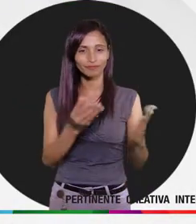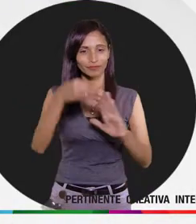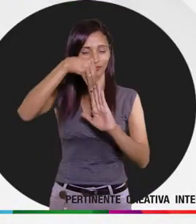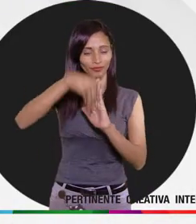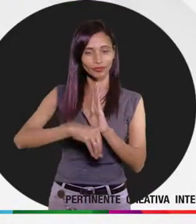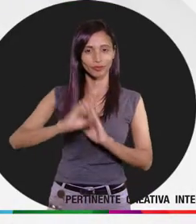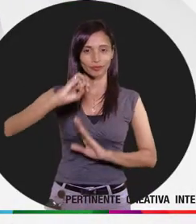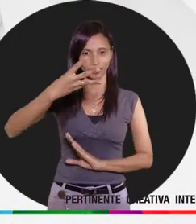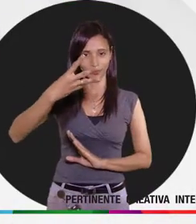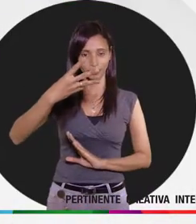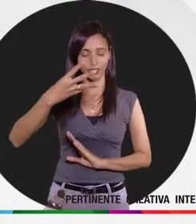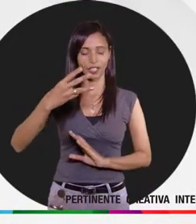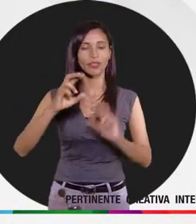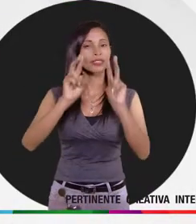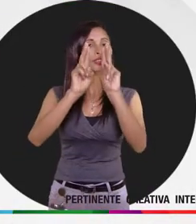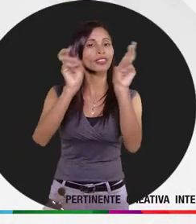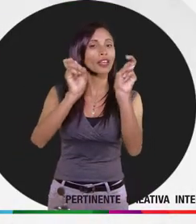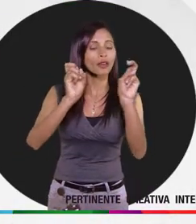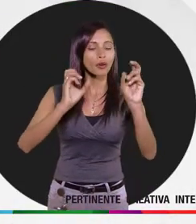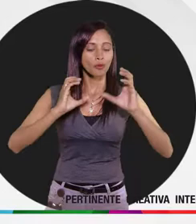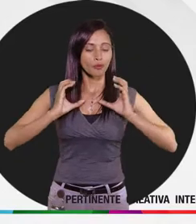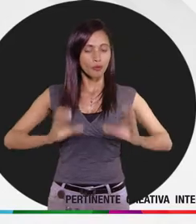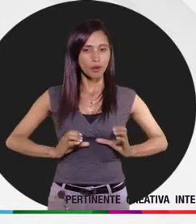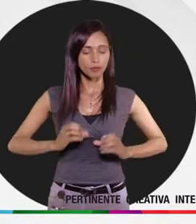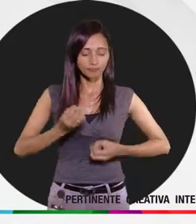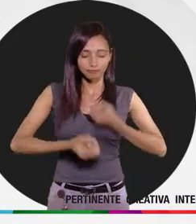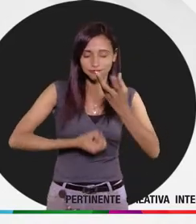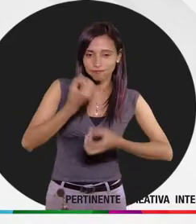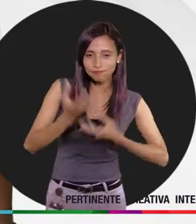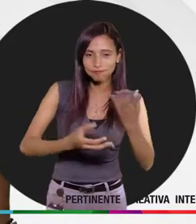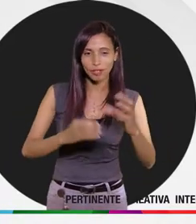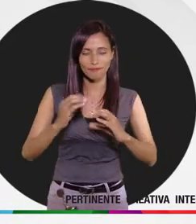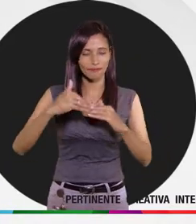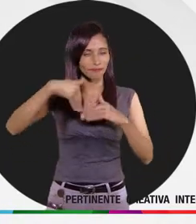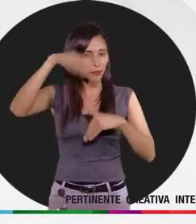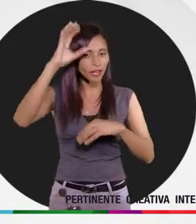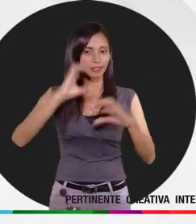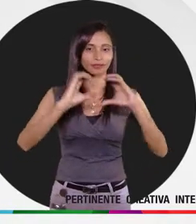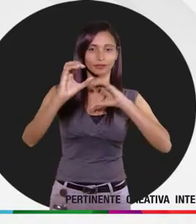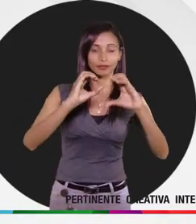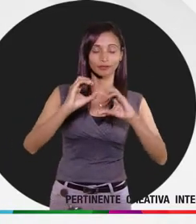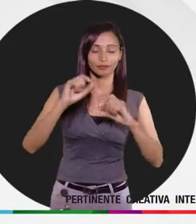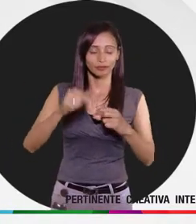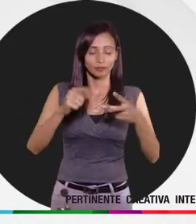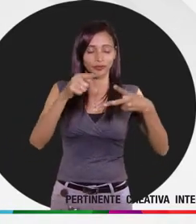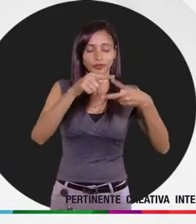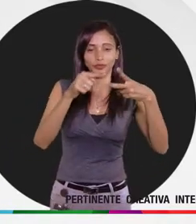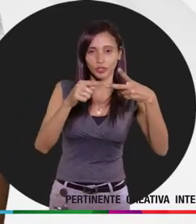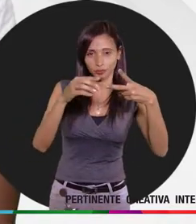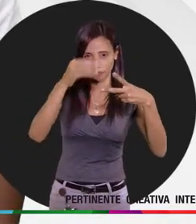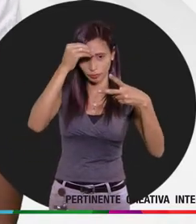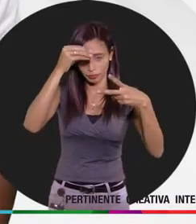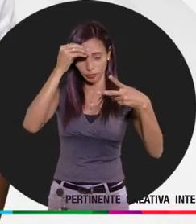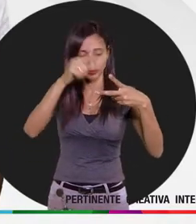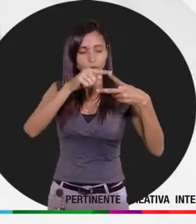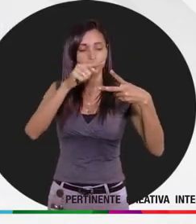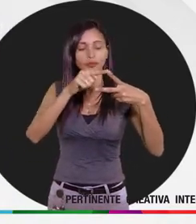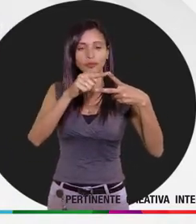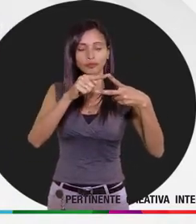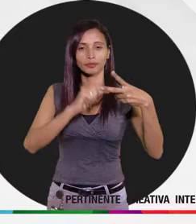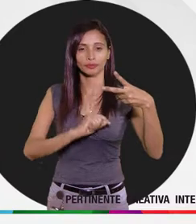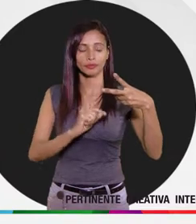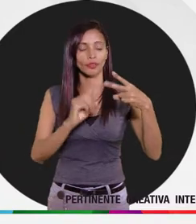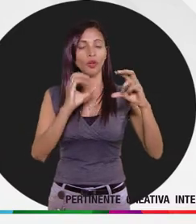todos. Bienvenidos a la unidad número 3, el cuerpo como máxima expresión de comunicación. Durante esta unidad veremos dos